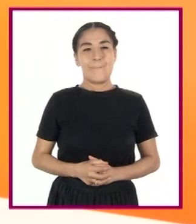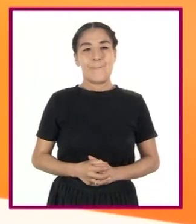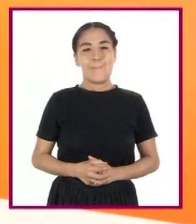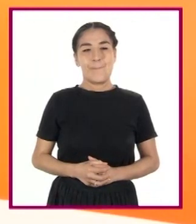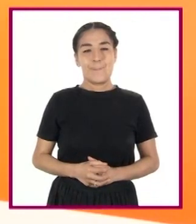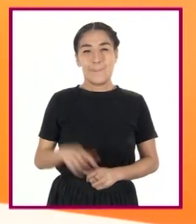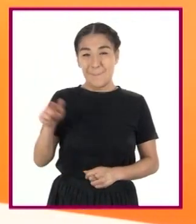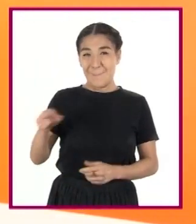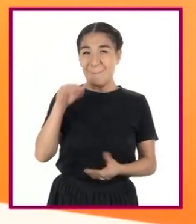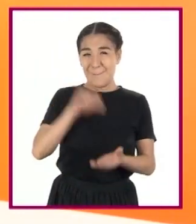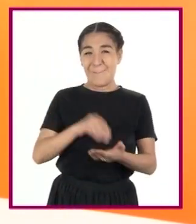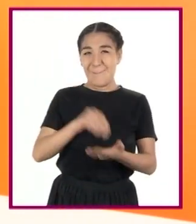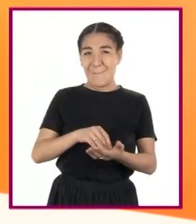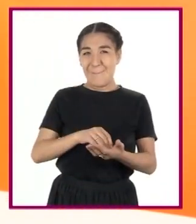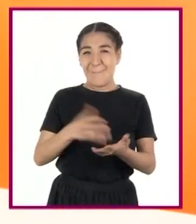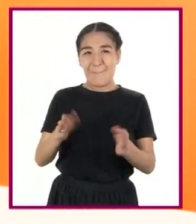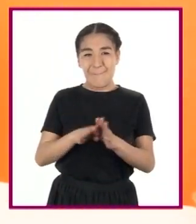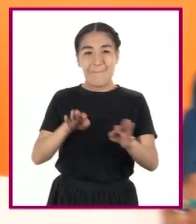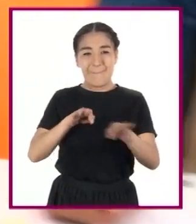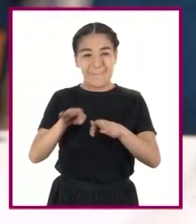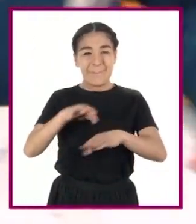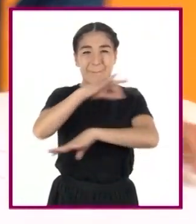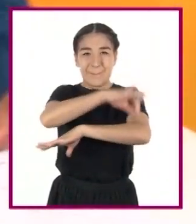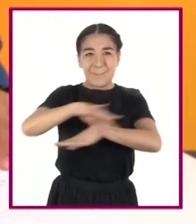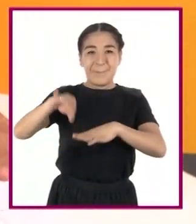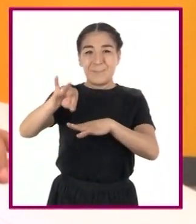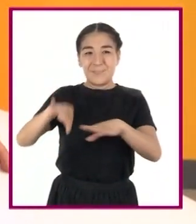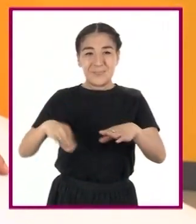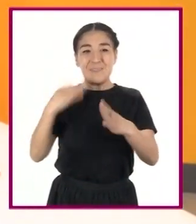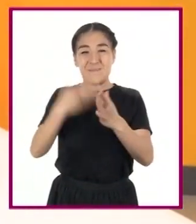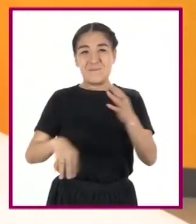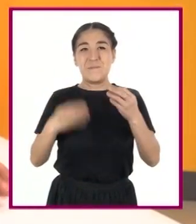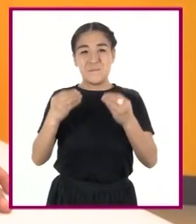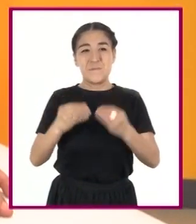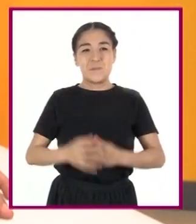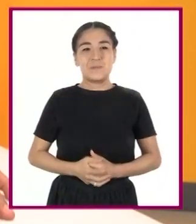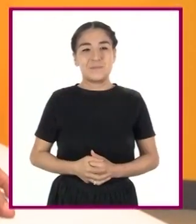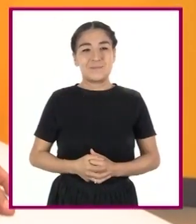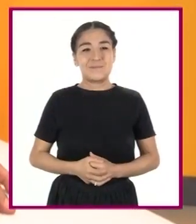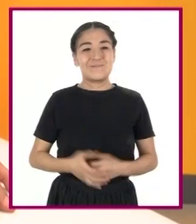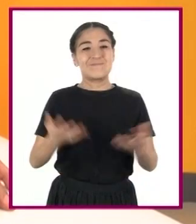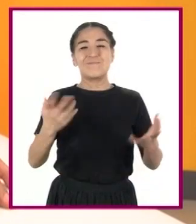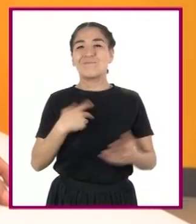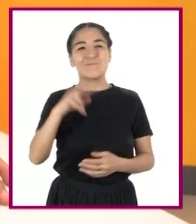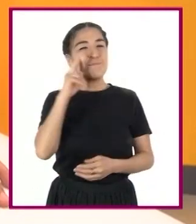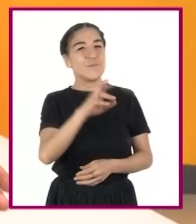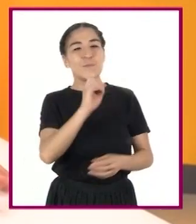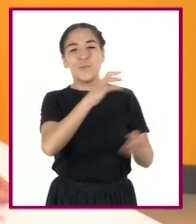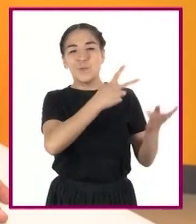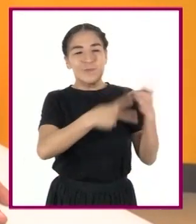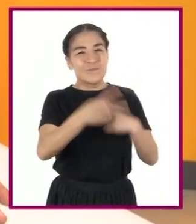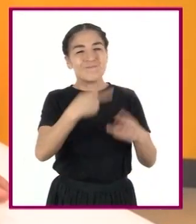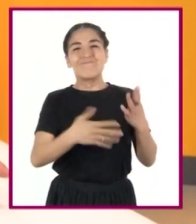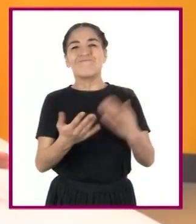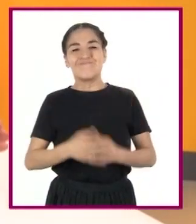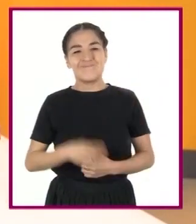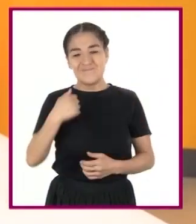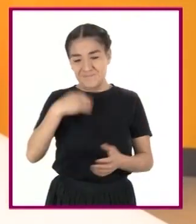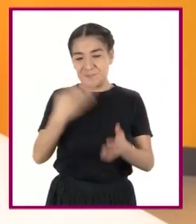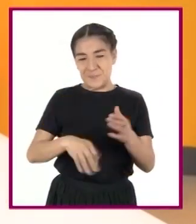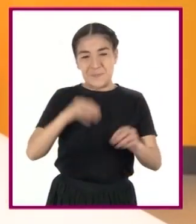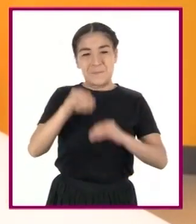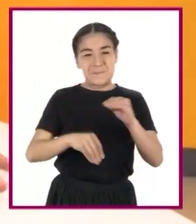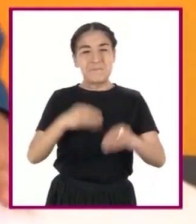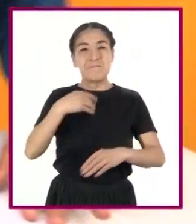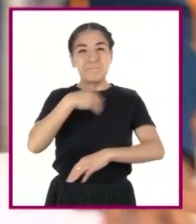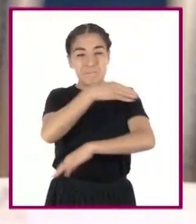¿Aún estás trabajando en el plano? ¿Te falta mucho? No te vi llegar, estaba terminando unos detalles. No estoy seguro de